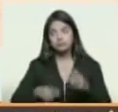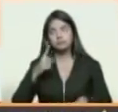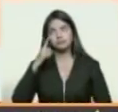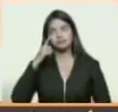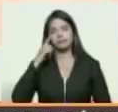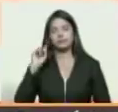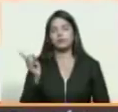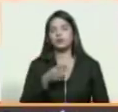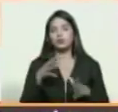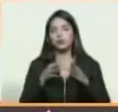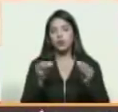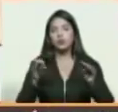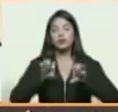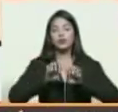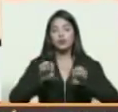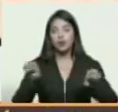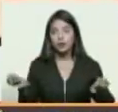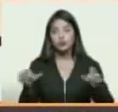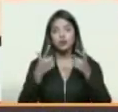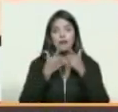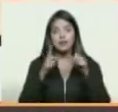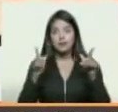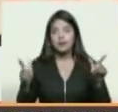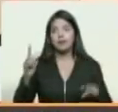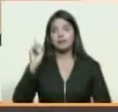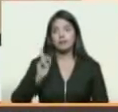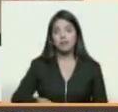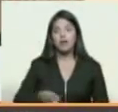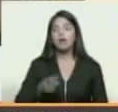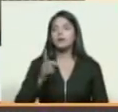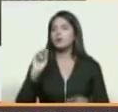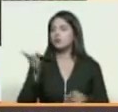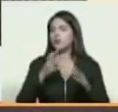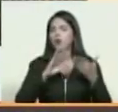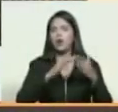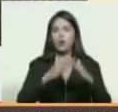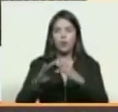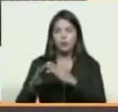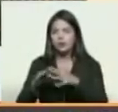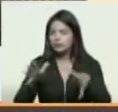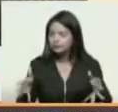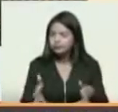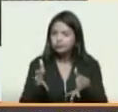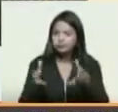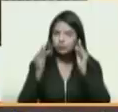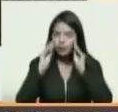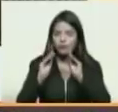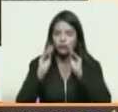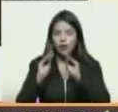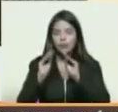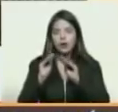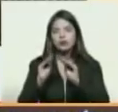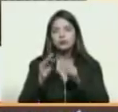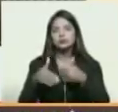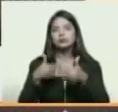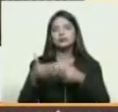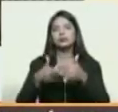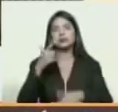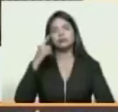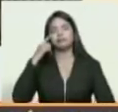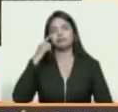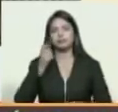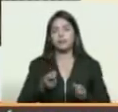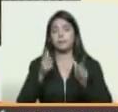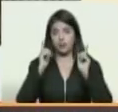entonces que una educación en libertad debe ser comunitaria, propiciando la formación de una mentalidad que